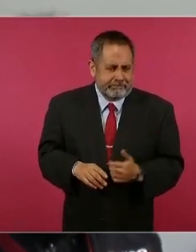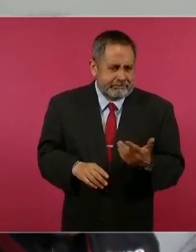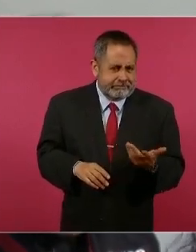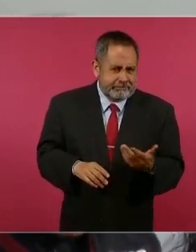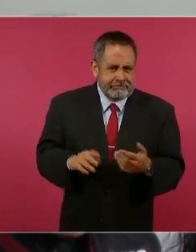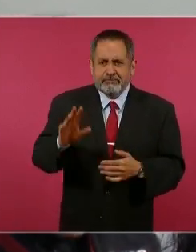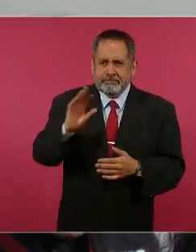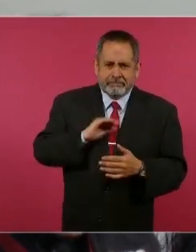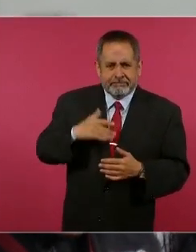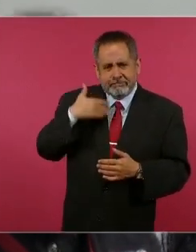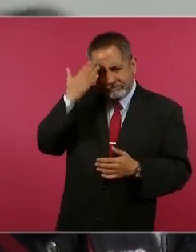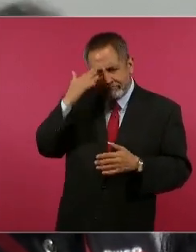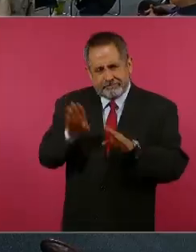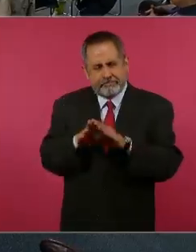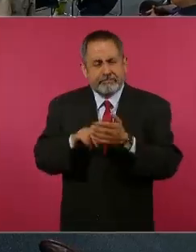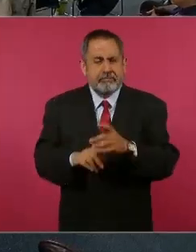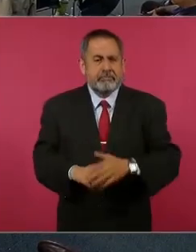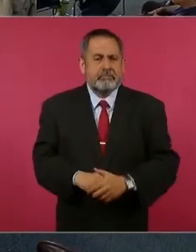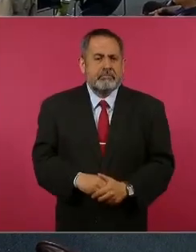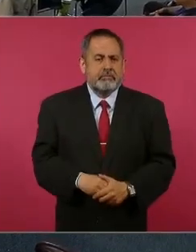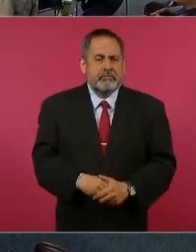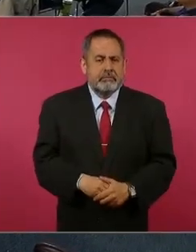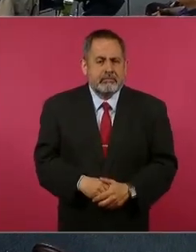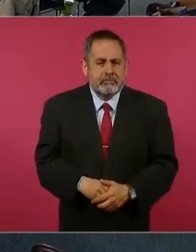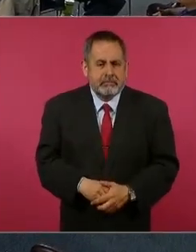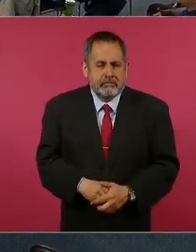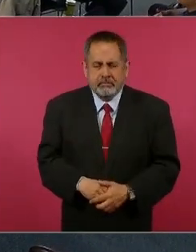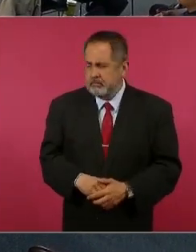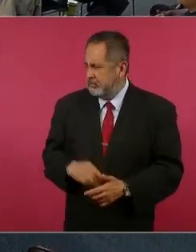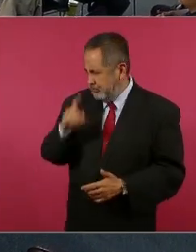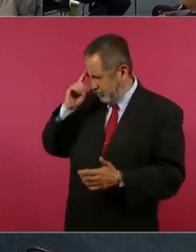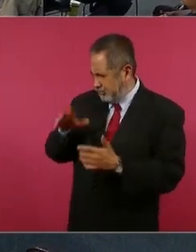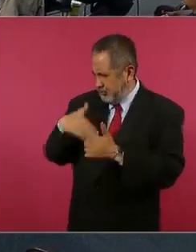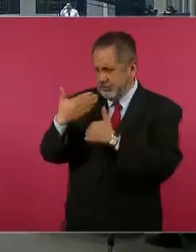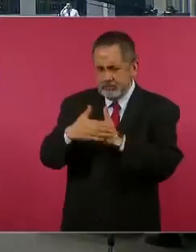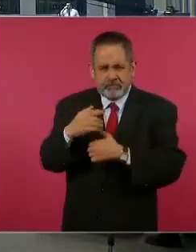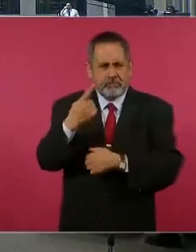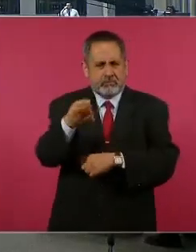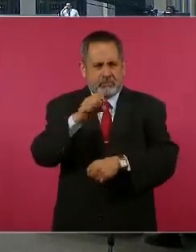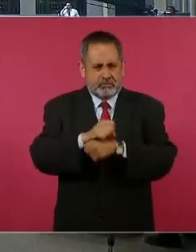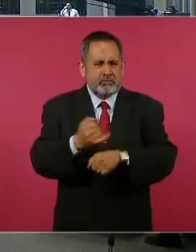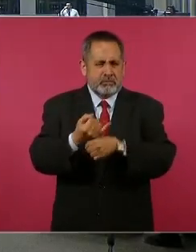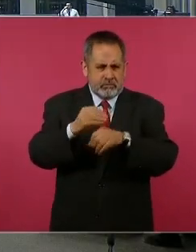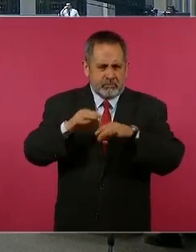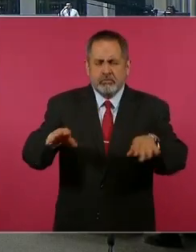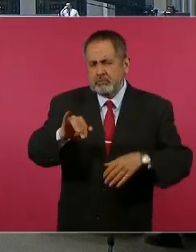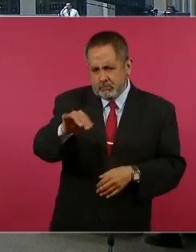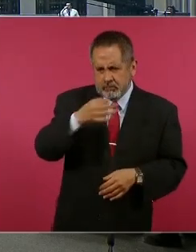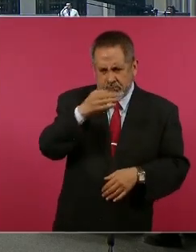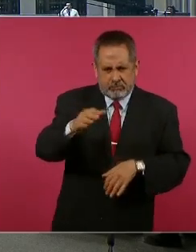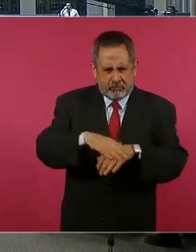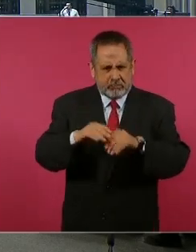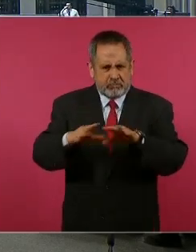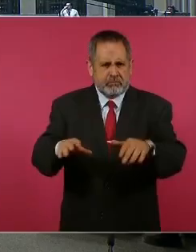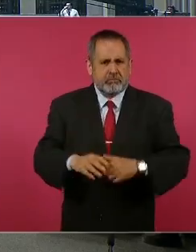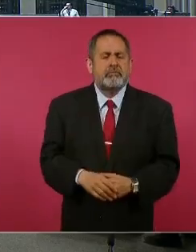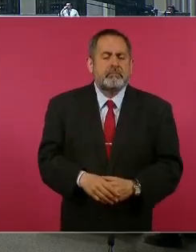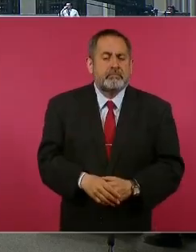o nos dieran a conocer este reporte. Yo creo que no habría problema que se informara la semana próxima. Sí, sí. ¿Sí? Muchas gracias.